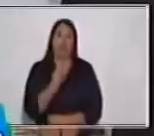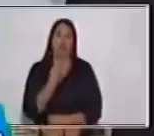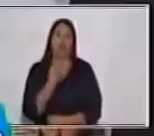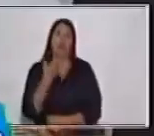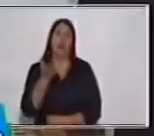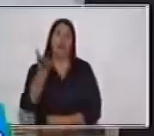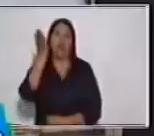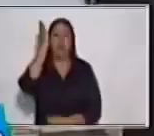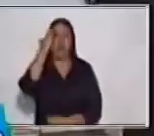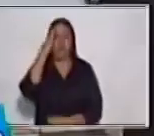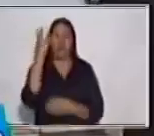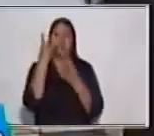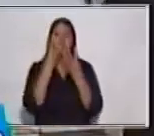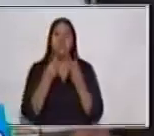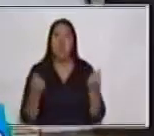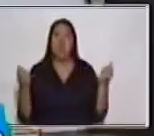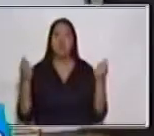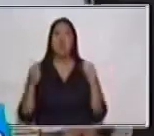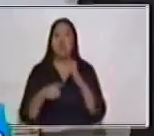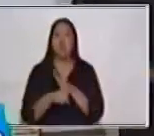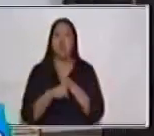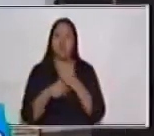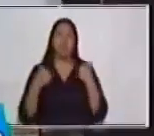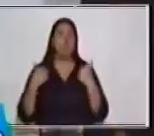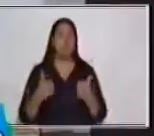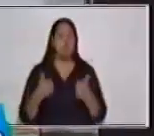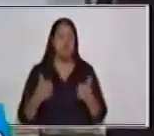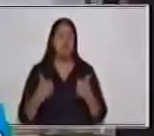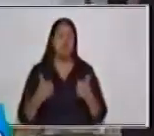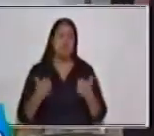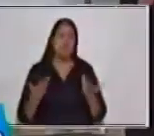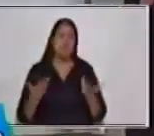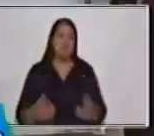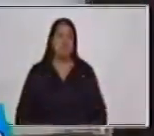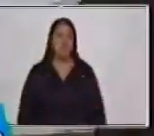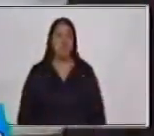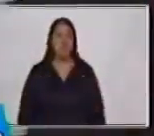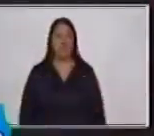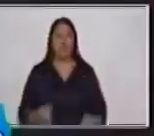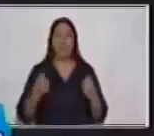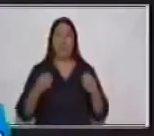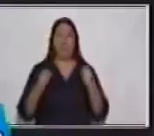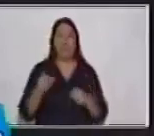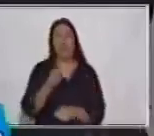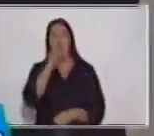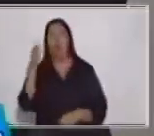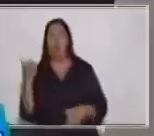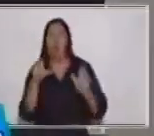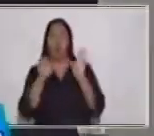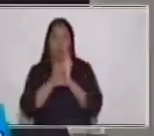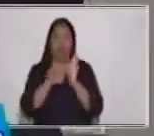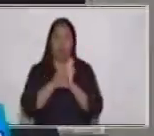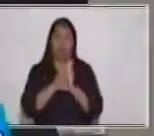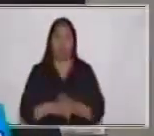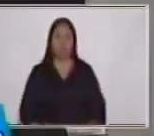solución de ese problema está bien hecha. Muy bien, vamos a hacer un siguiente ejemplo.